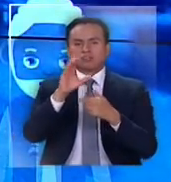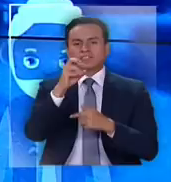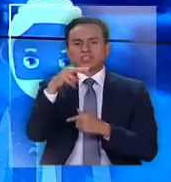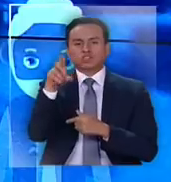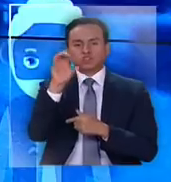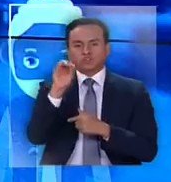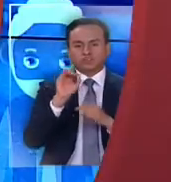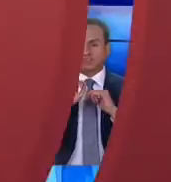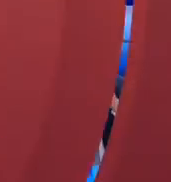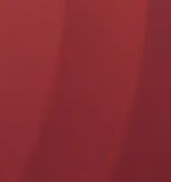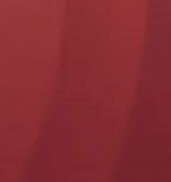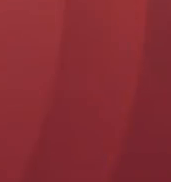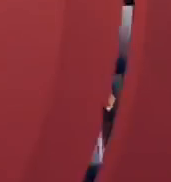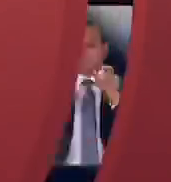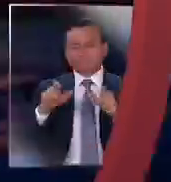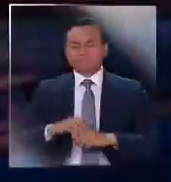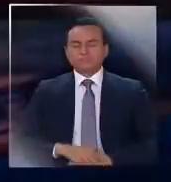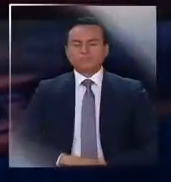censo.